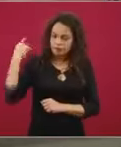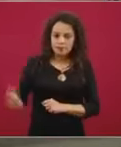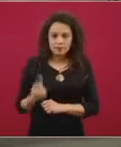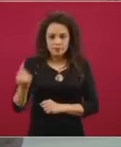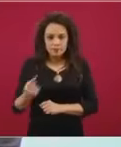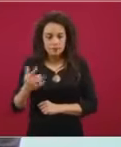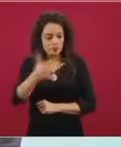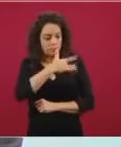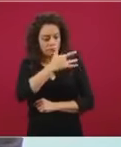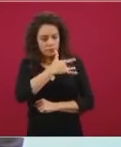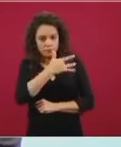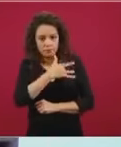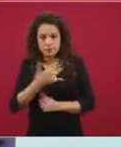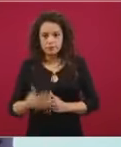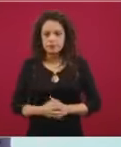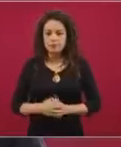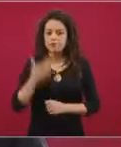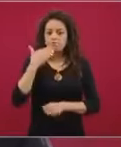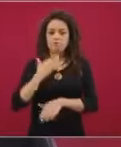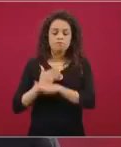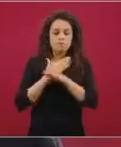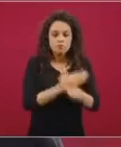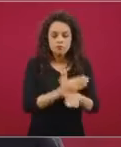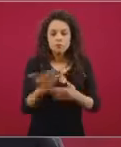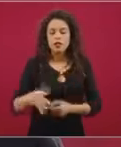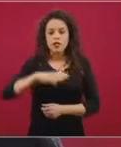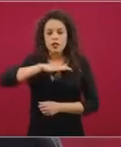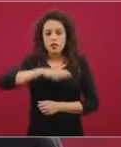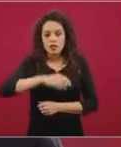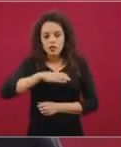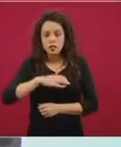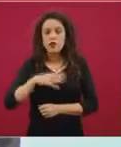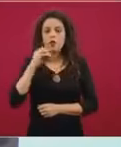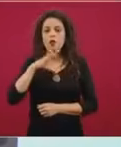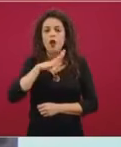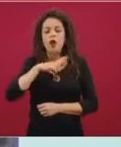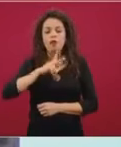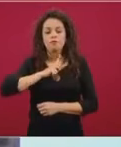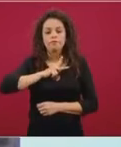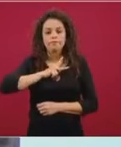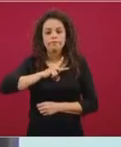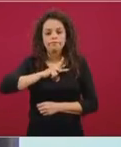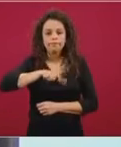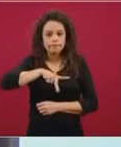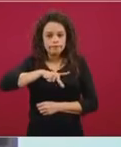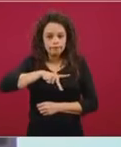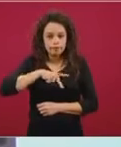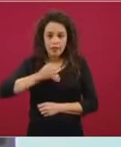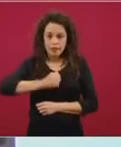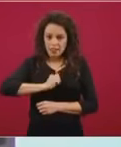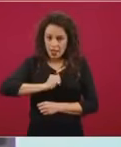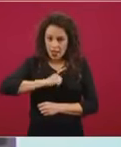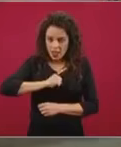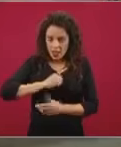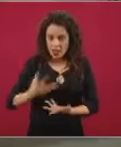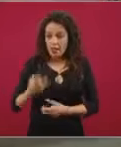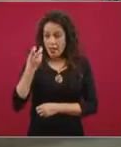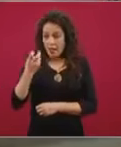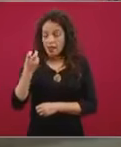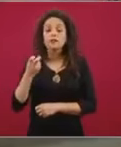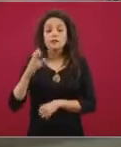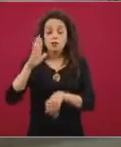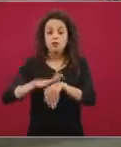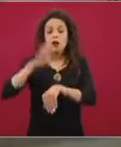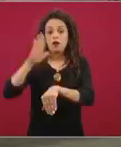crónica, inmunosupresión, cáncer, vive con VIH, que son condiciones que aumentan el peligro de